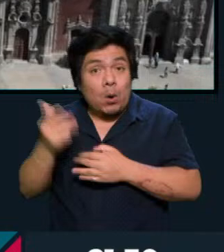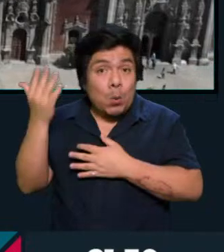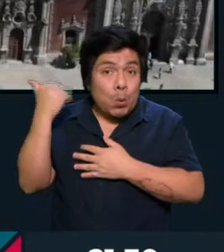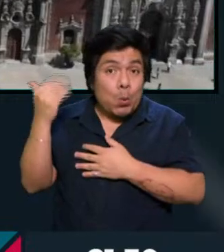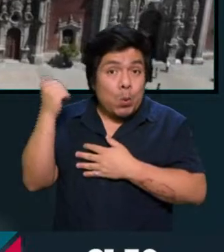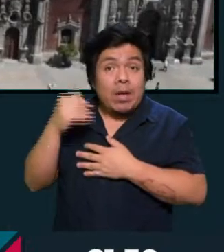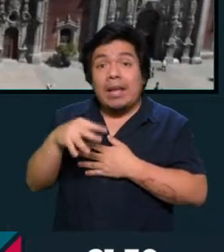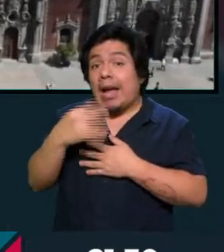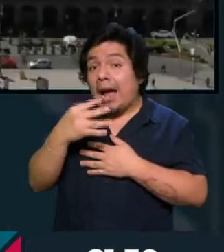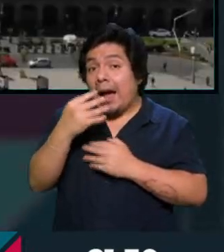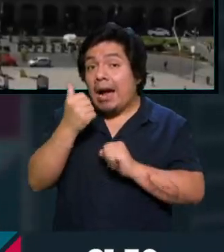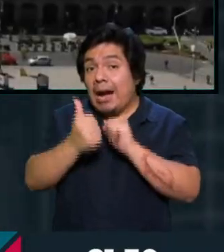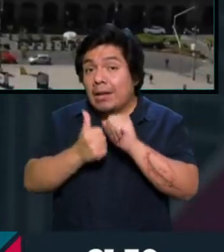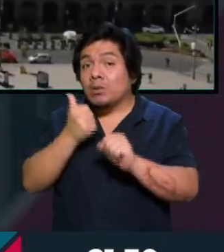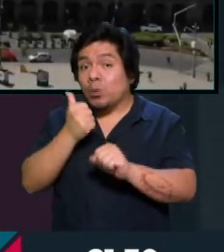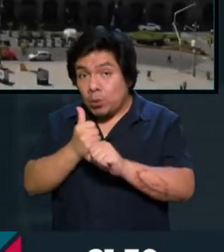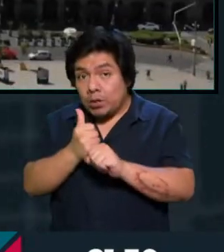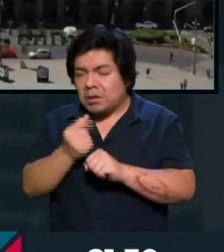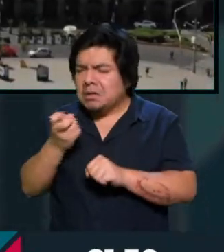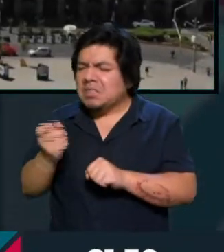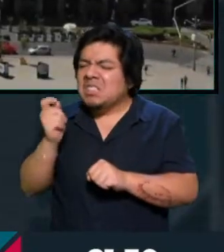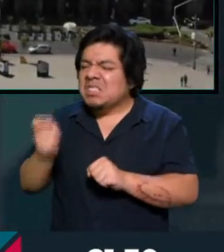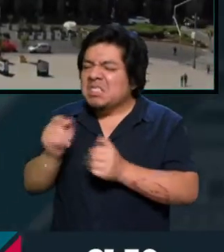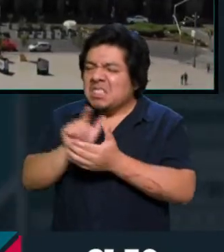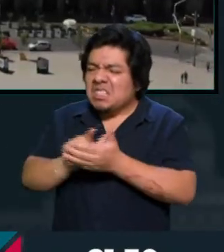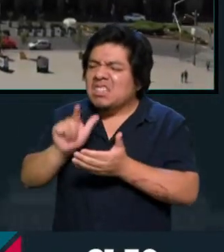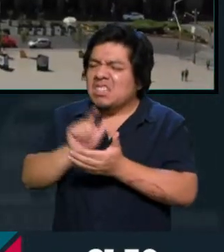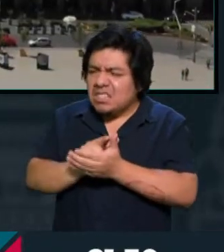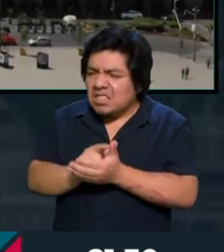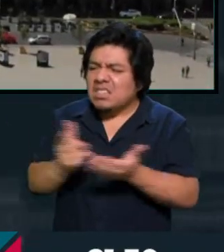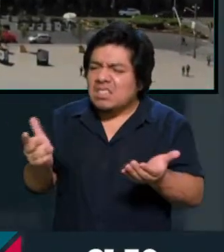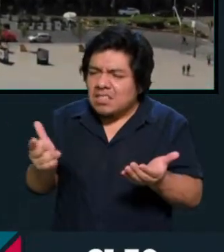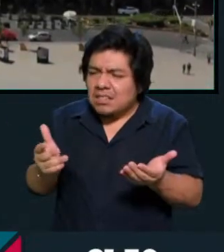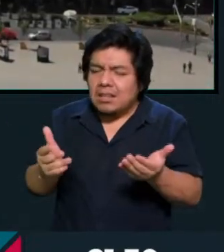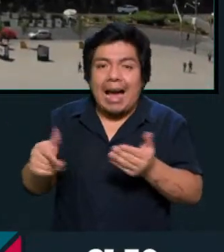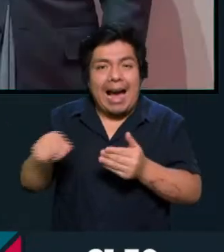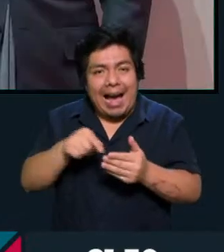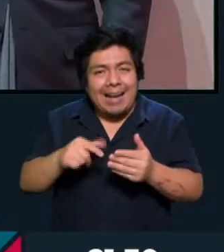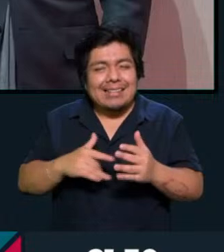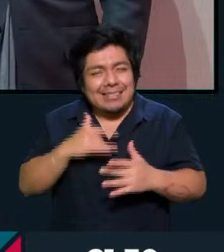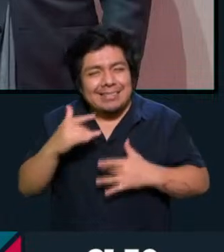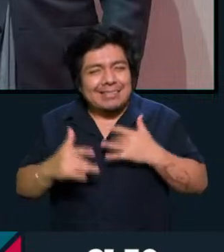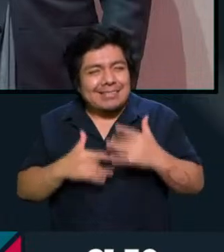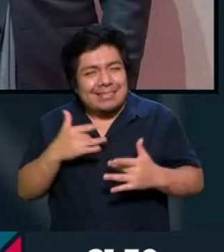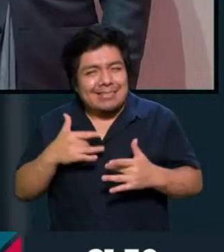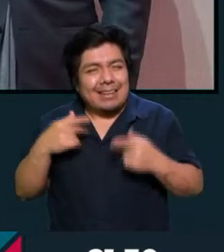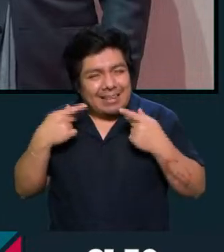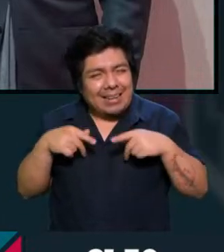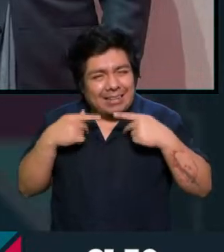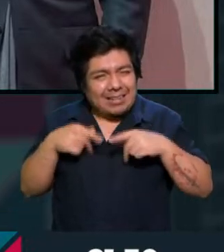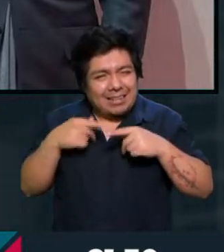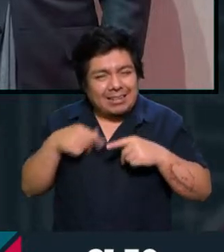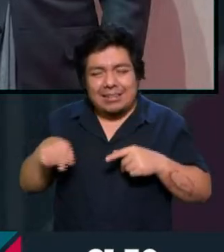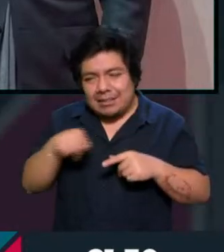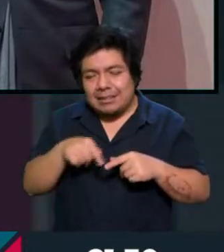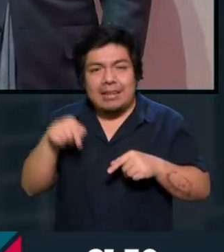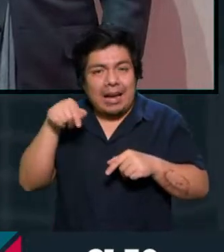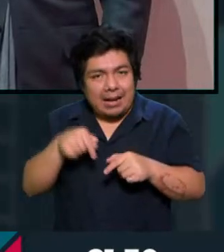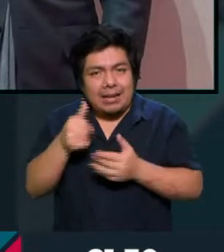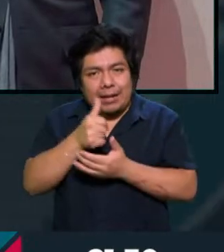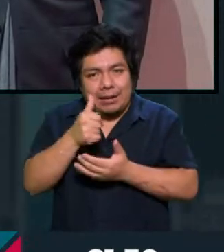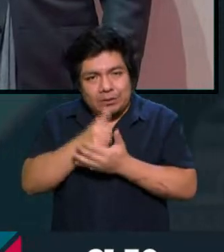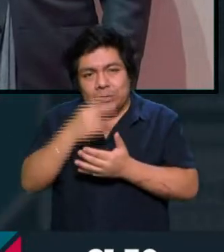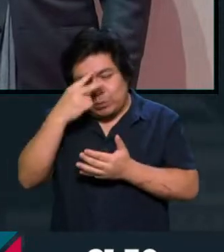14 años y que prevé esa ley un tipo de experiencia de quienes son huéspedes en nuestra